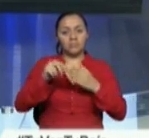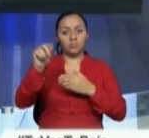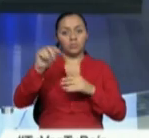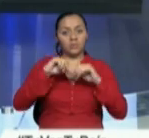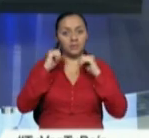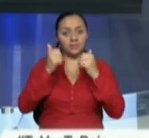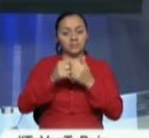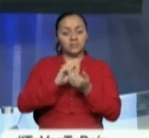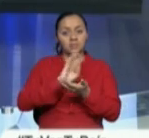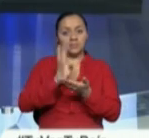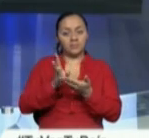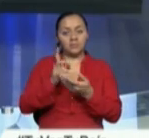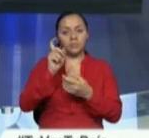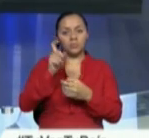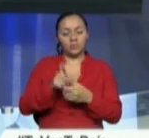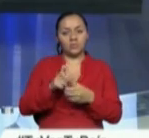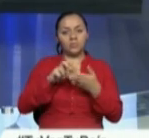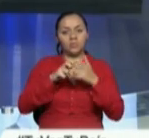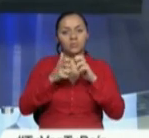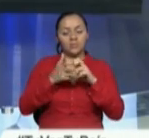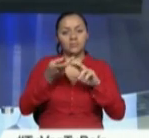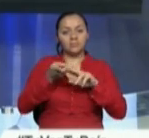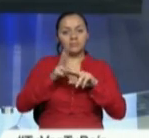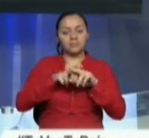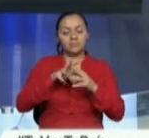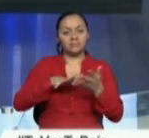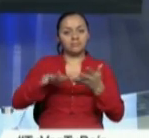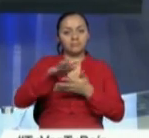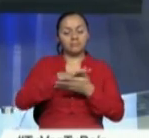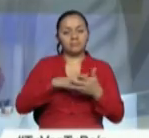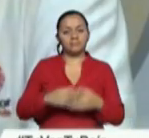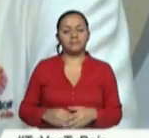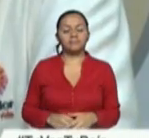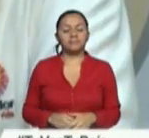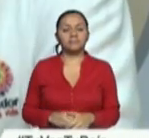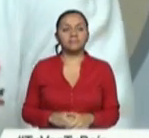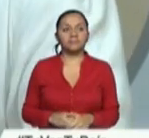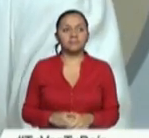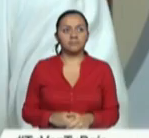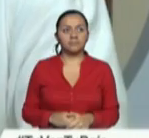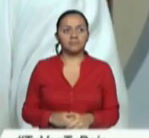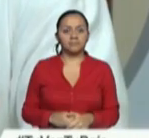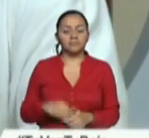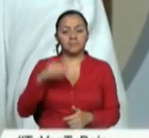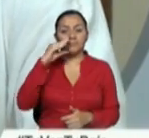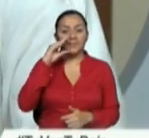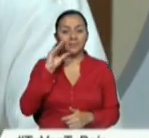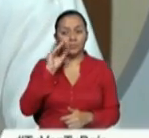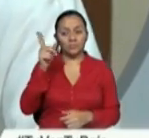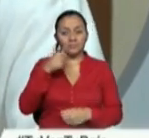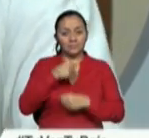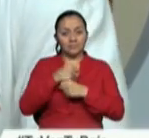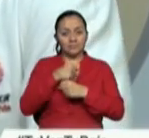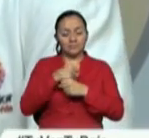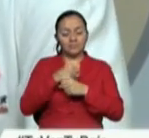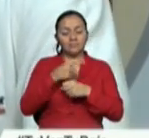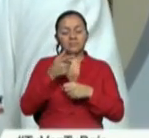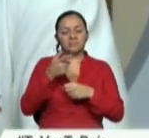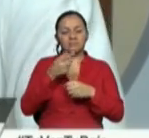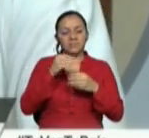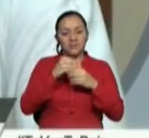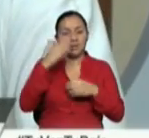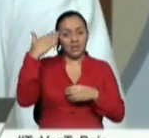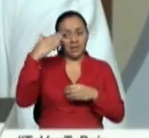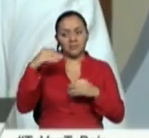asamblea para evitar las burbujas inmobiliarias veamos el abogado neot que se dedica este a esta actividad y por eso